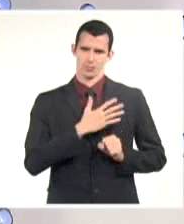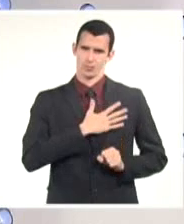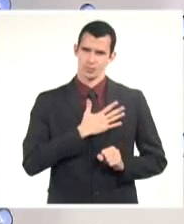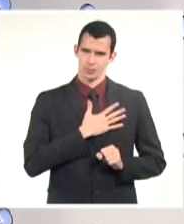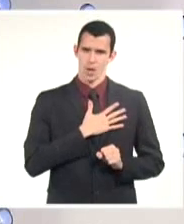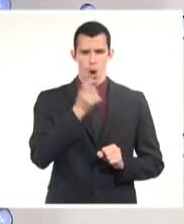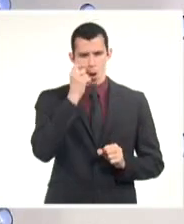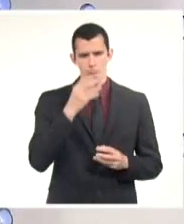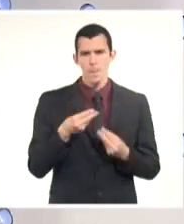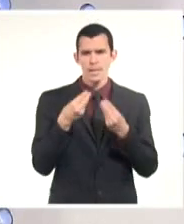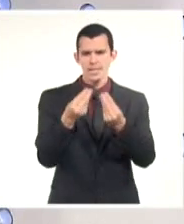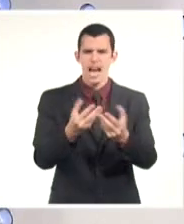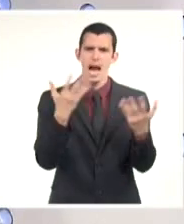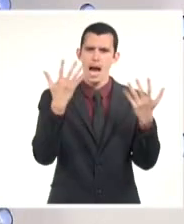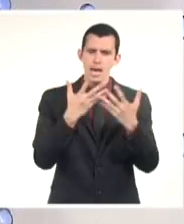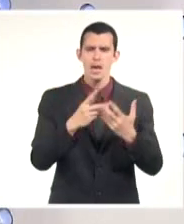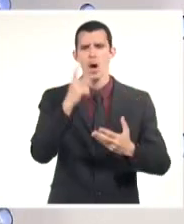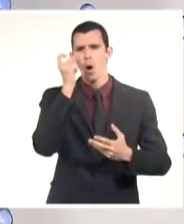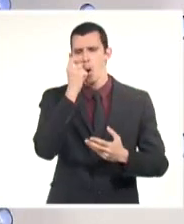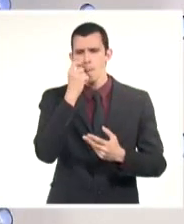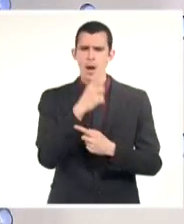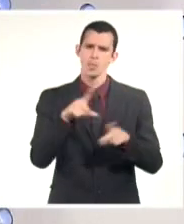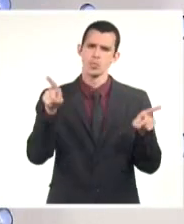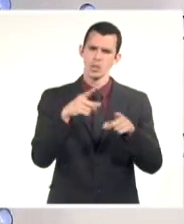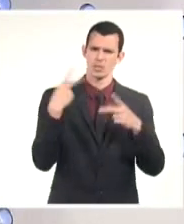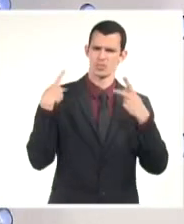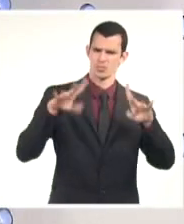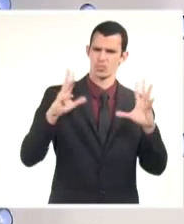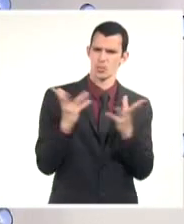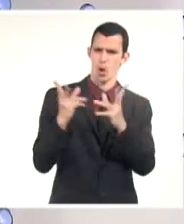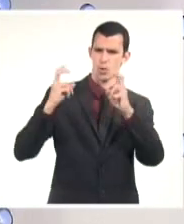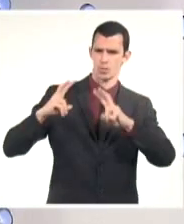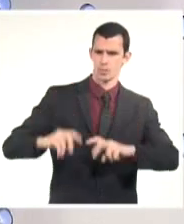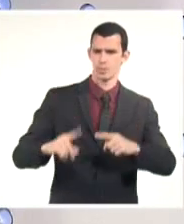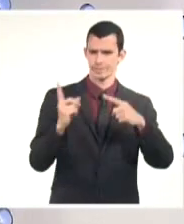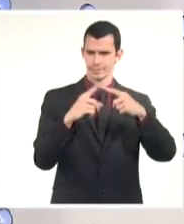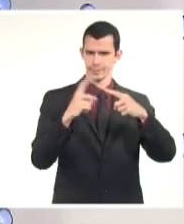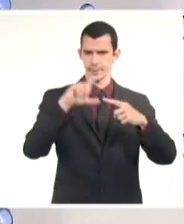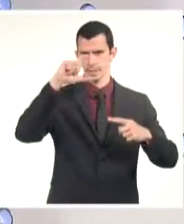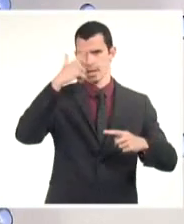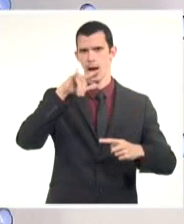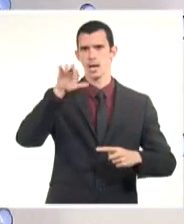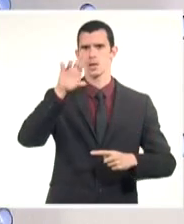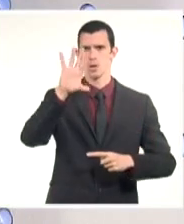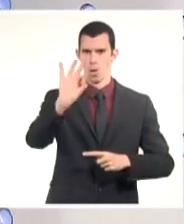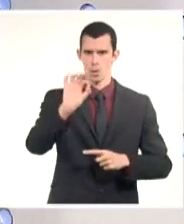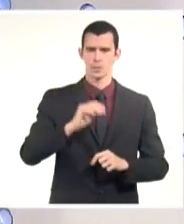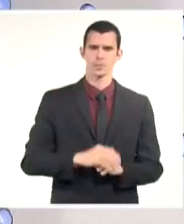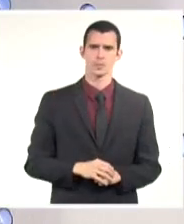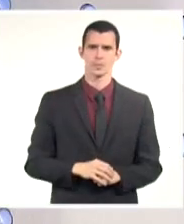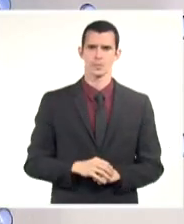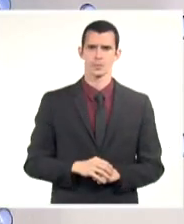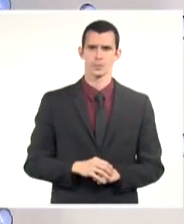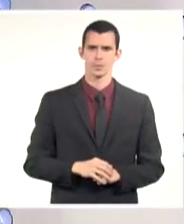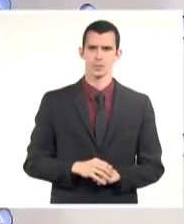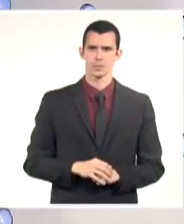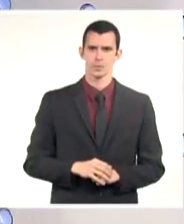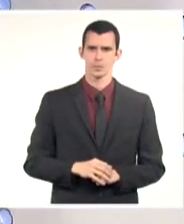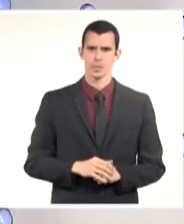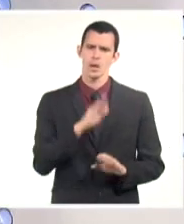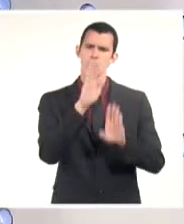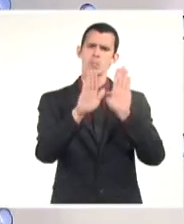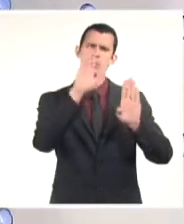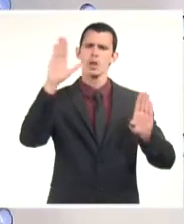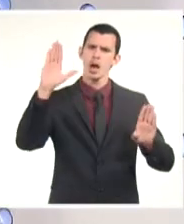musicólogo, investigador y profesor Jesús Evaristo Gómez Cairo. Al acto en el edificio de Arte Universal del Museo Nacional de